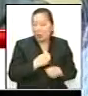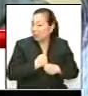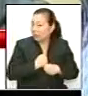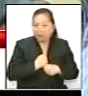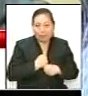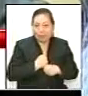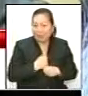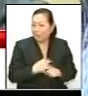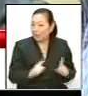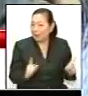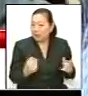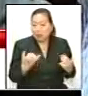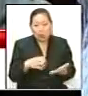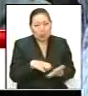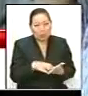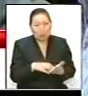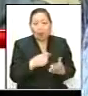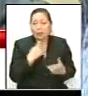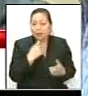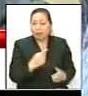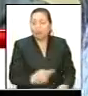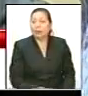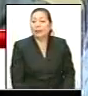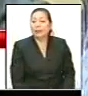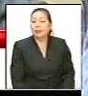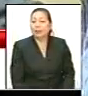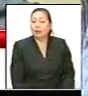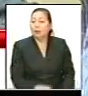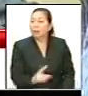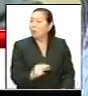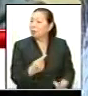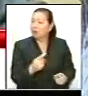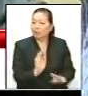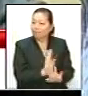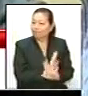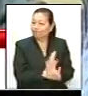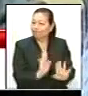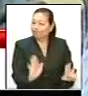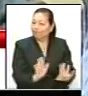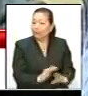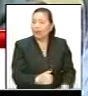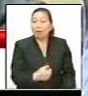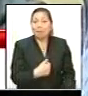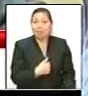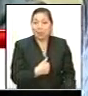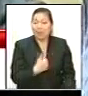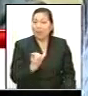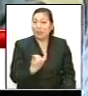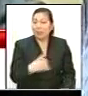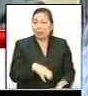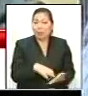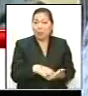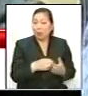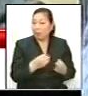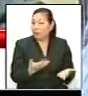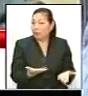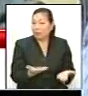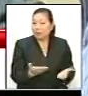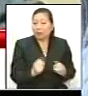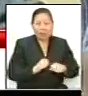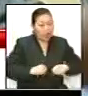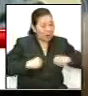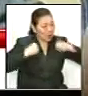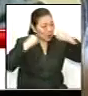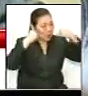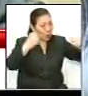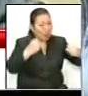Felizmente es un pueblo contestatario y no lo va a permitir. A mí me parece que este pueblo que justamente se levanta